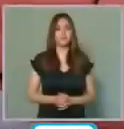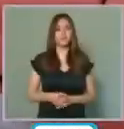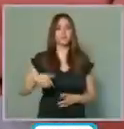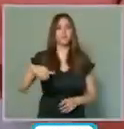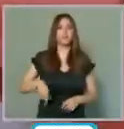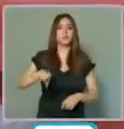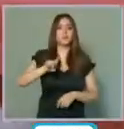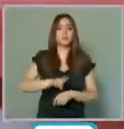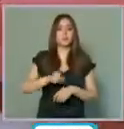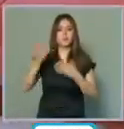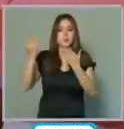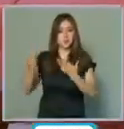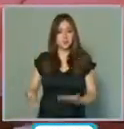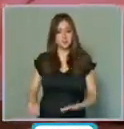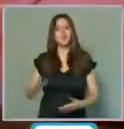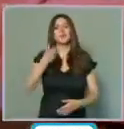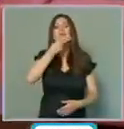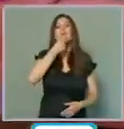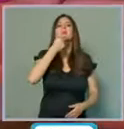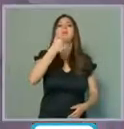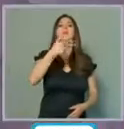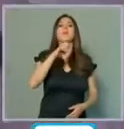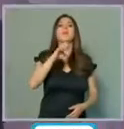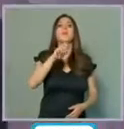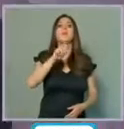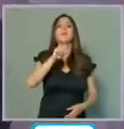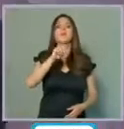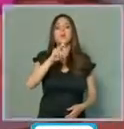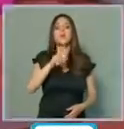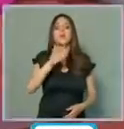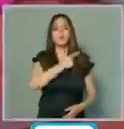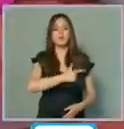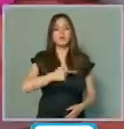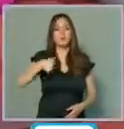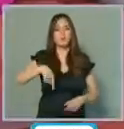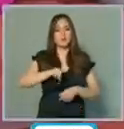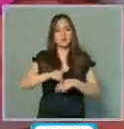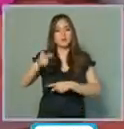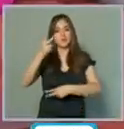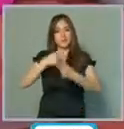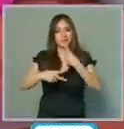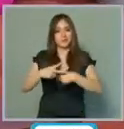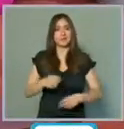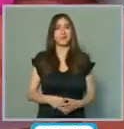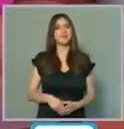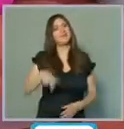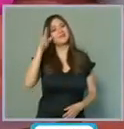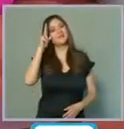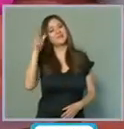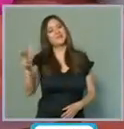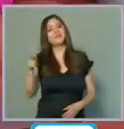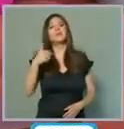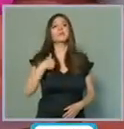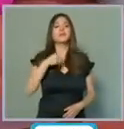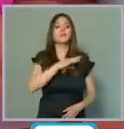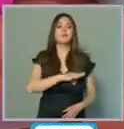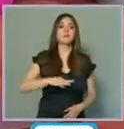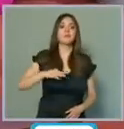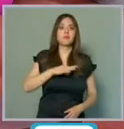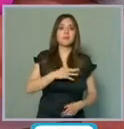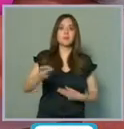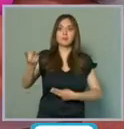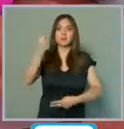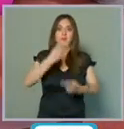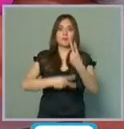está con nosotros el doctor Héctor Zagal, como siempre, un gusto recibirte Hola, aquí. ¿qué tal? Encantado. ¿Cómo estás? Pues feliz de venir a hablar, no